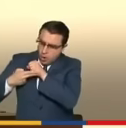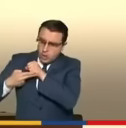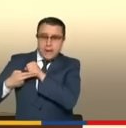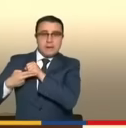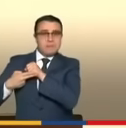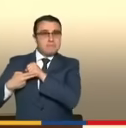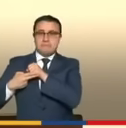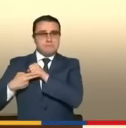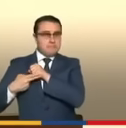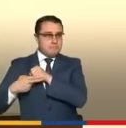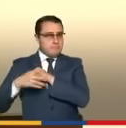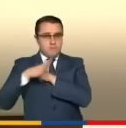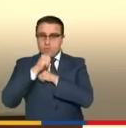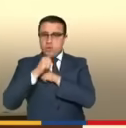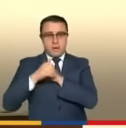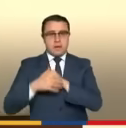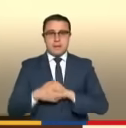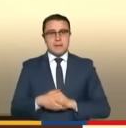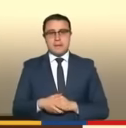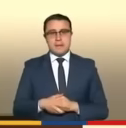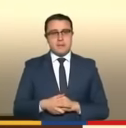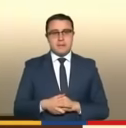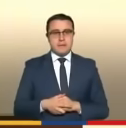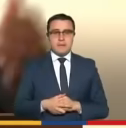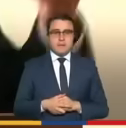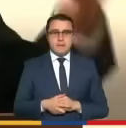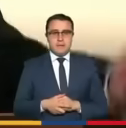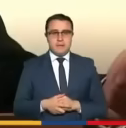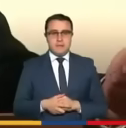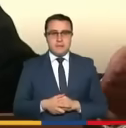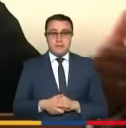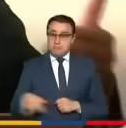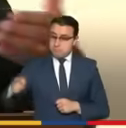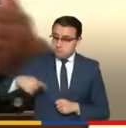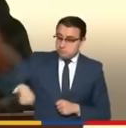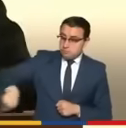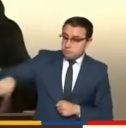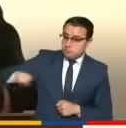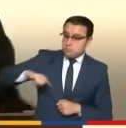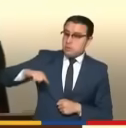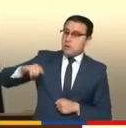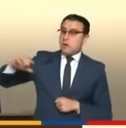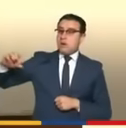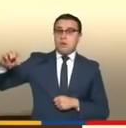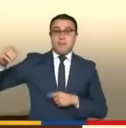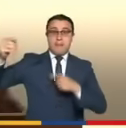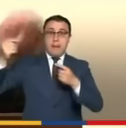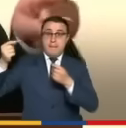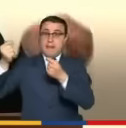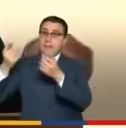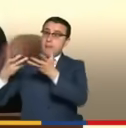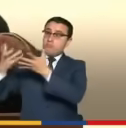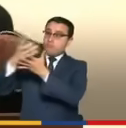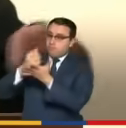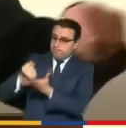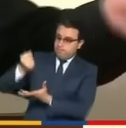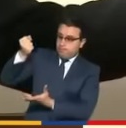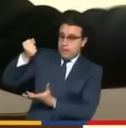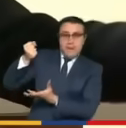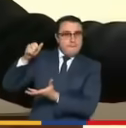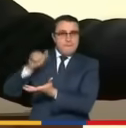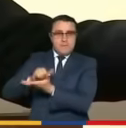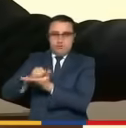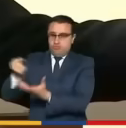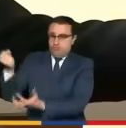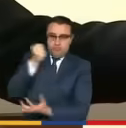Ya no ahorra. Sus ingresos son iguales que sus salidas. a pesar que tiene una